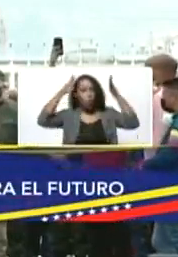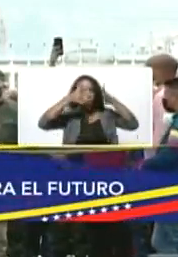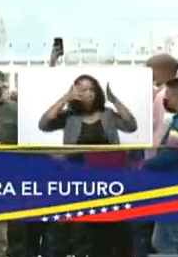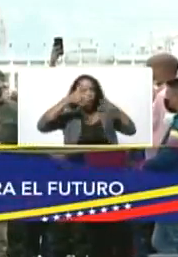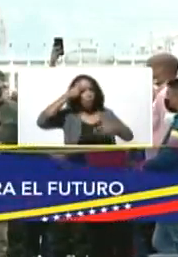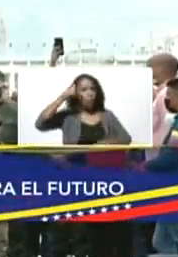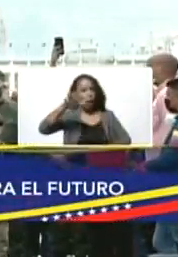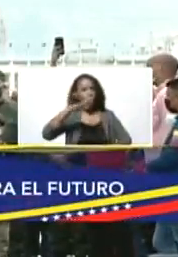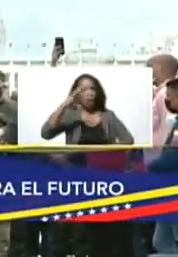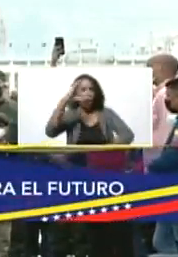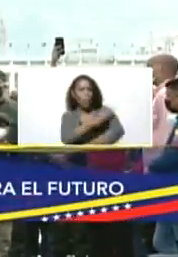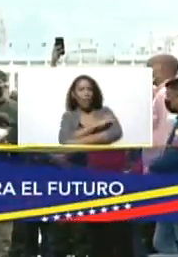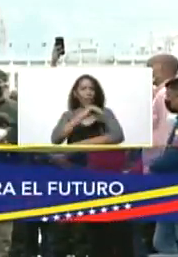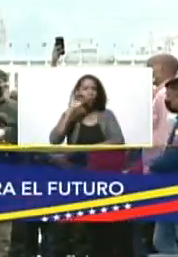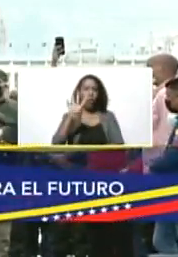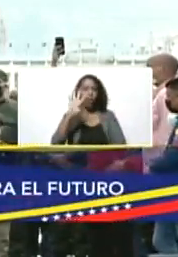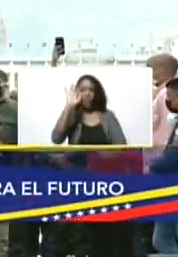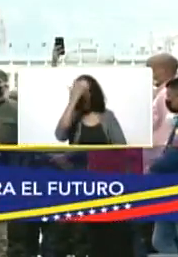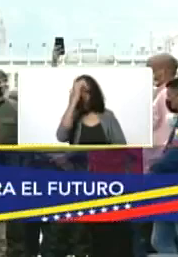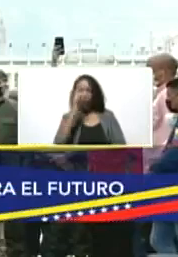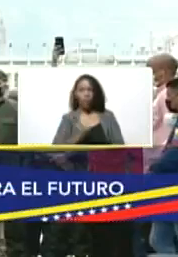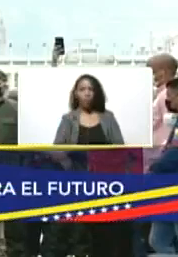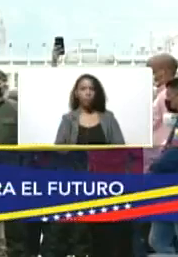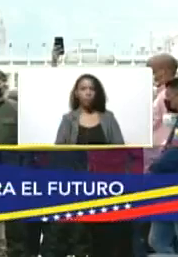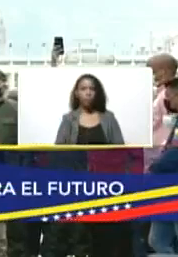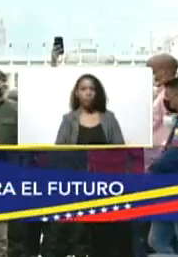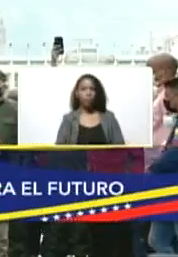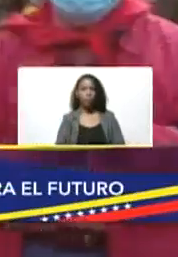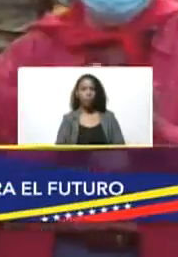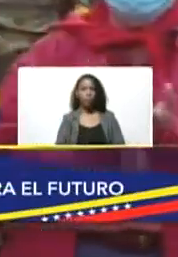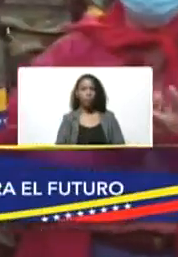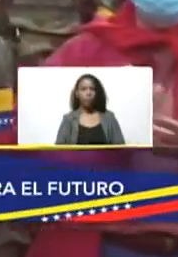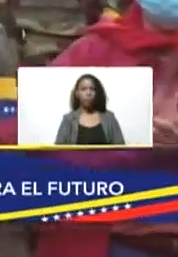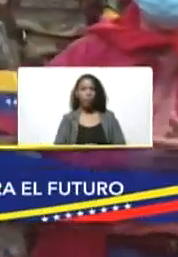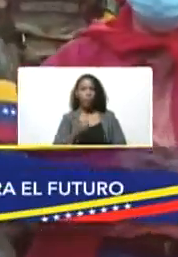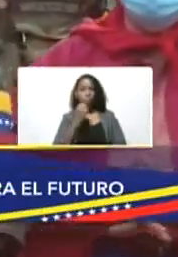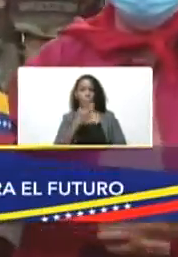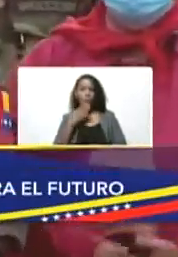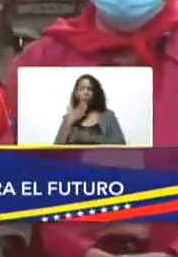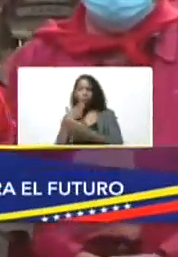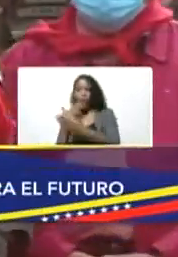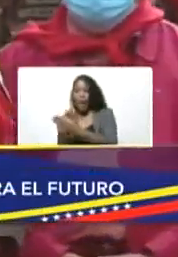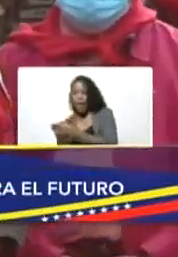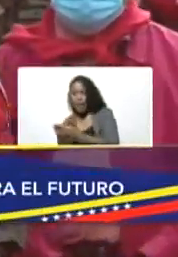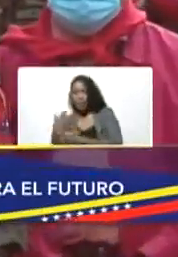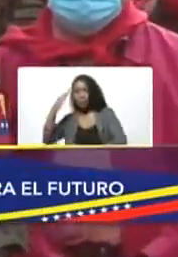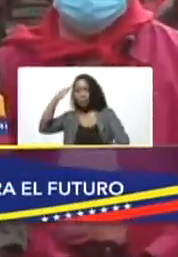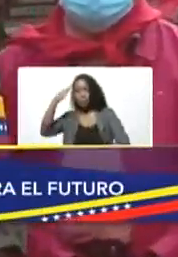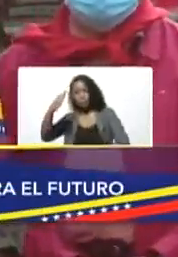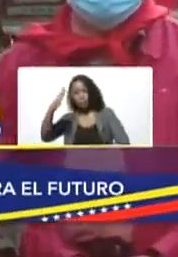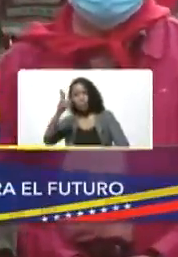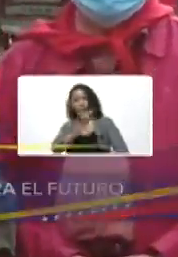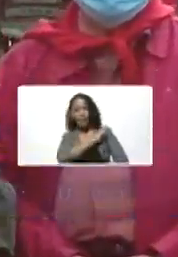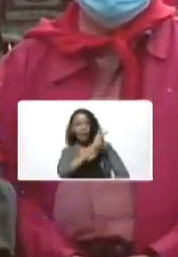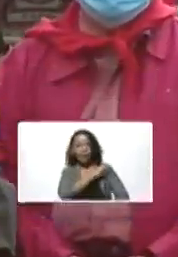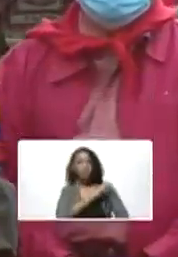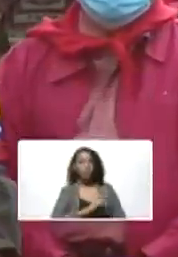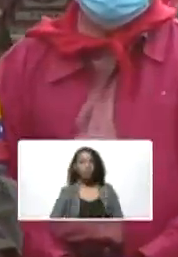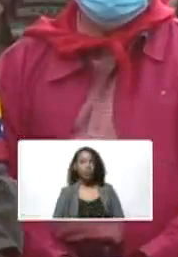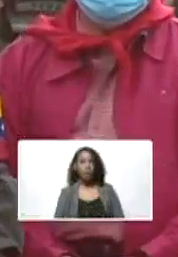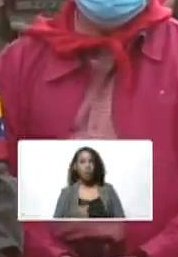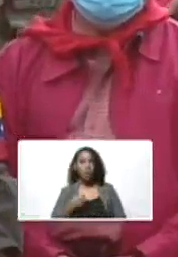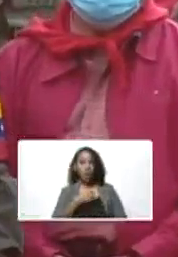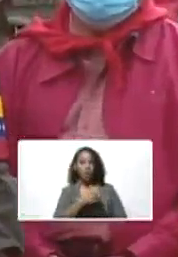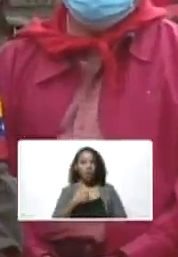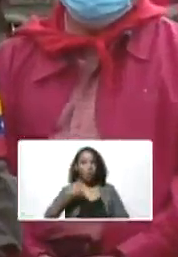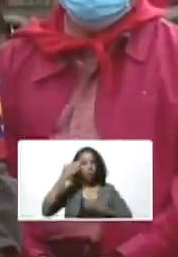pueblo, capitán del 4 de febrero. Bueno, primero, gracias a mi comandante en jefe. Quiero